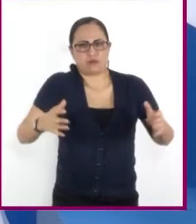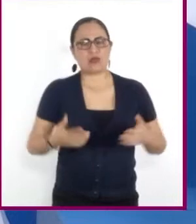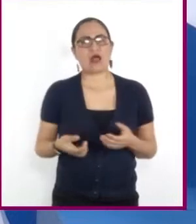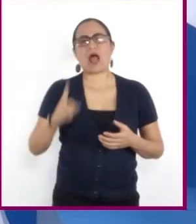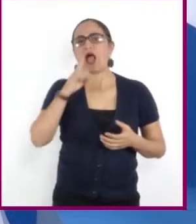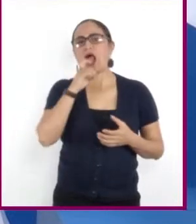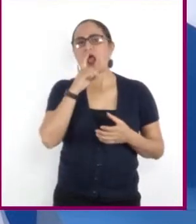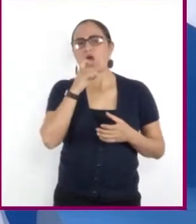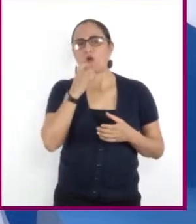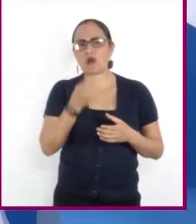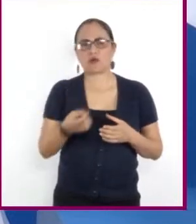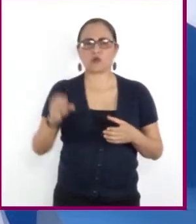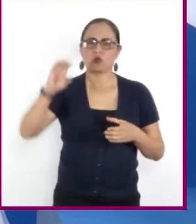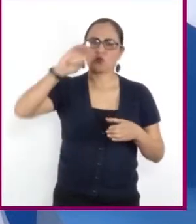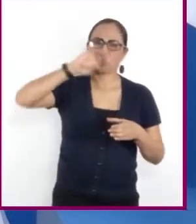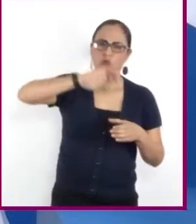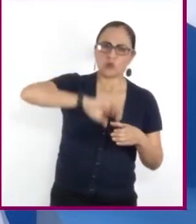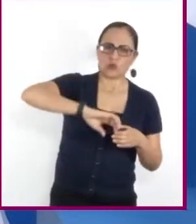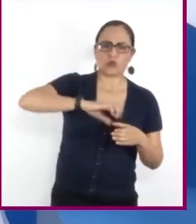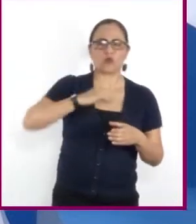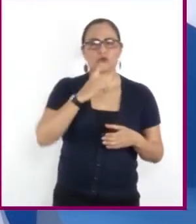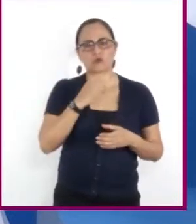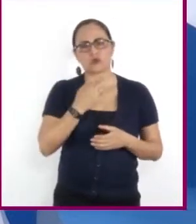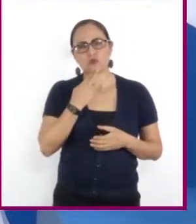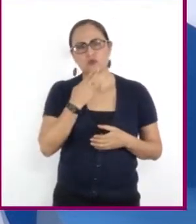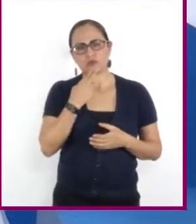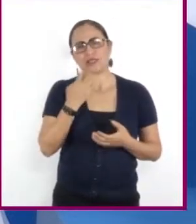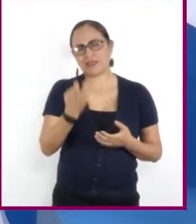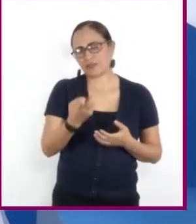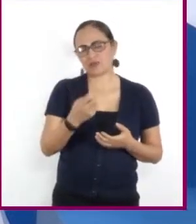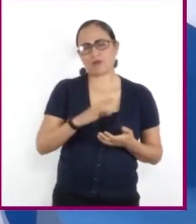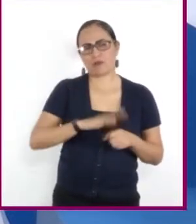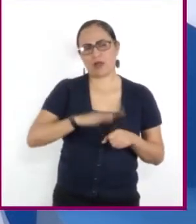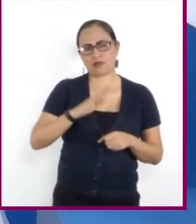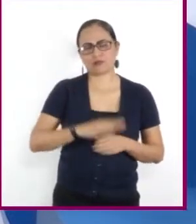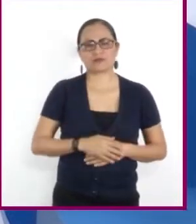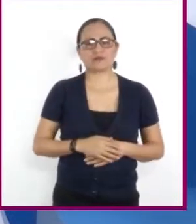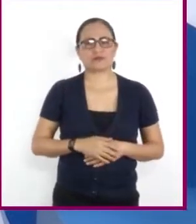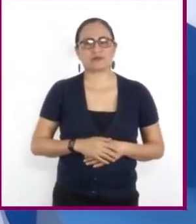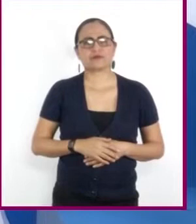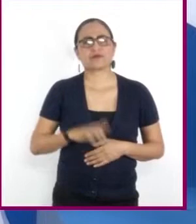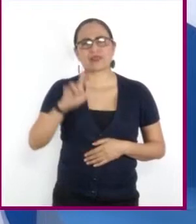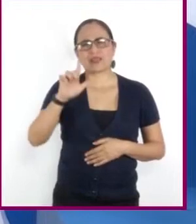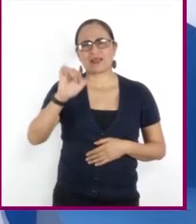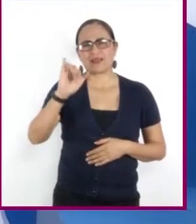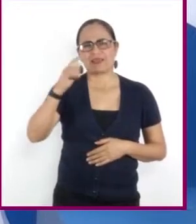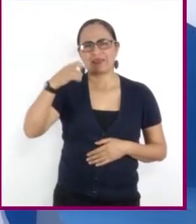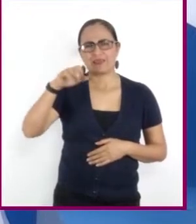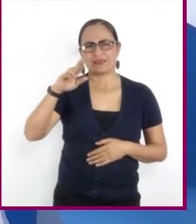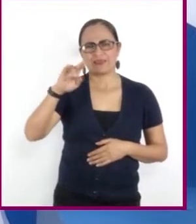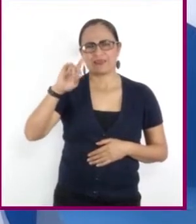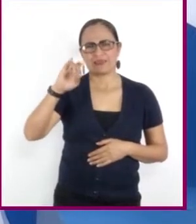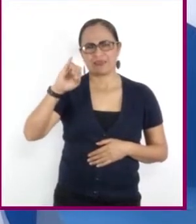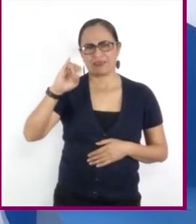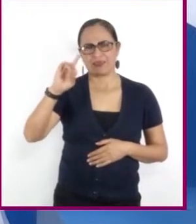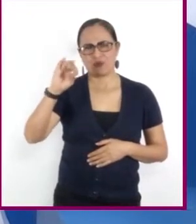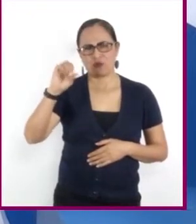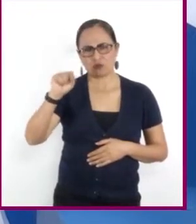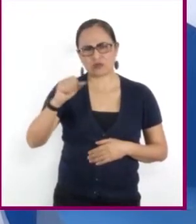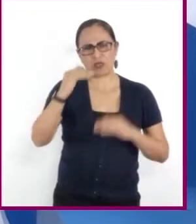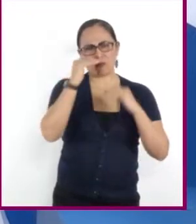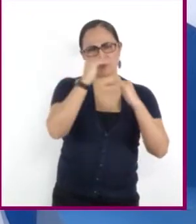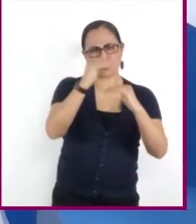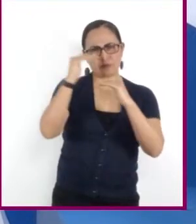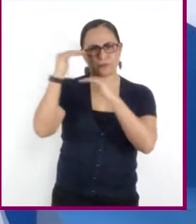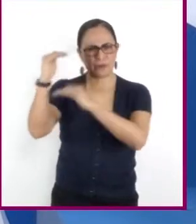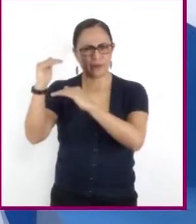líquidos y generalmente utilizamos el agua para ello. Al utilizar líquidos es mejor utilizar medidas de capacidad,